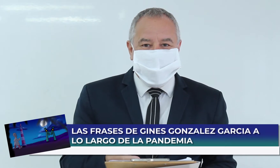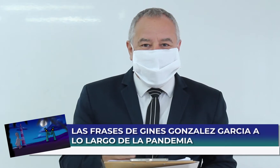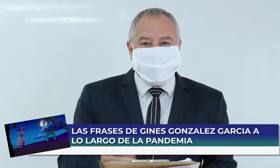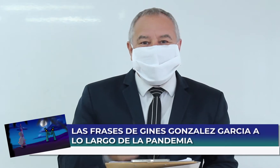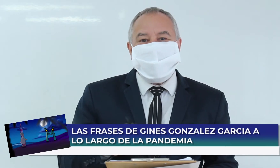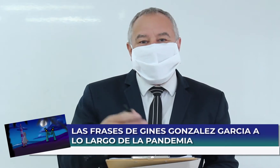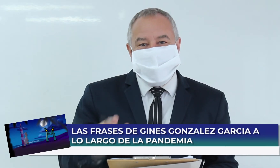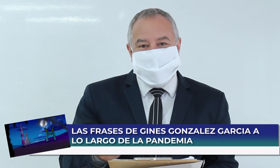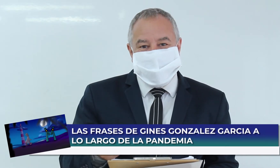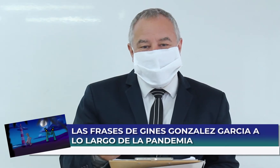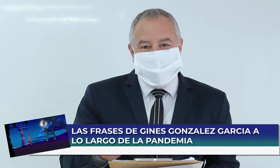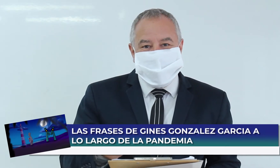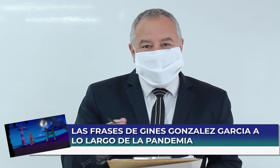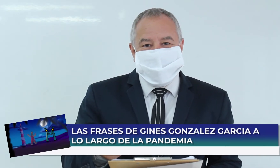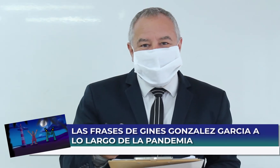en nuestro país.